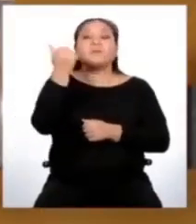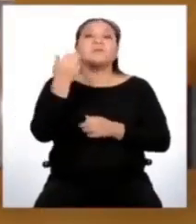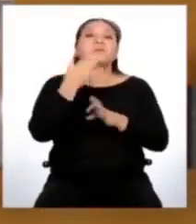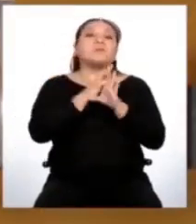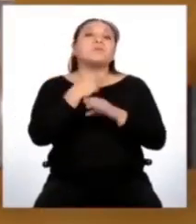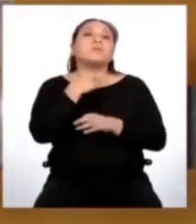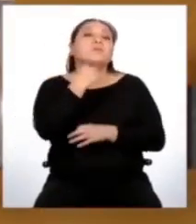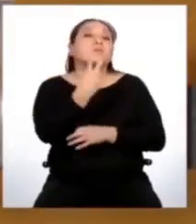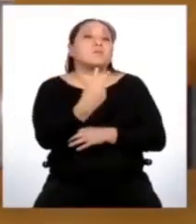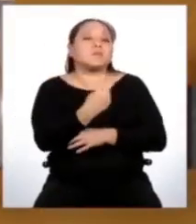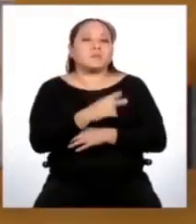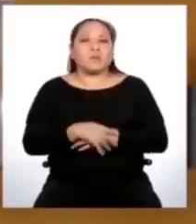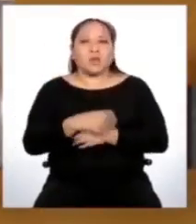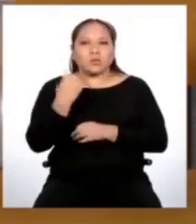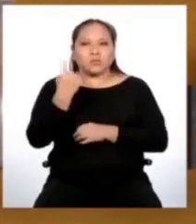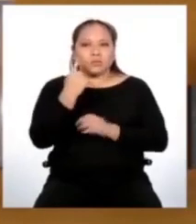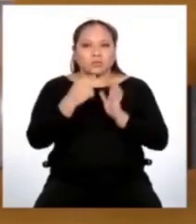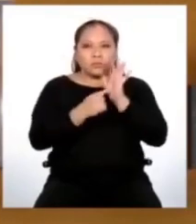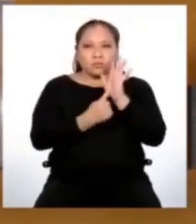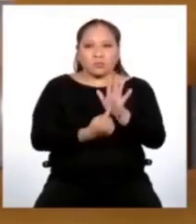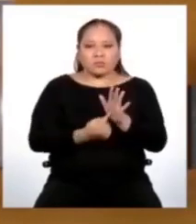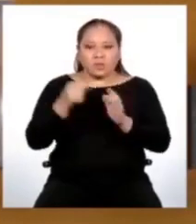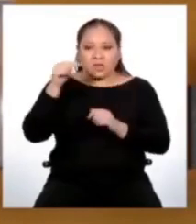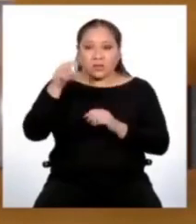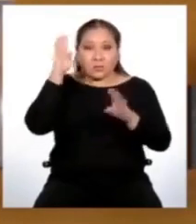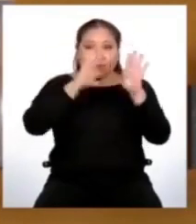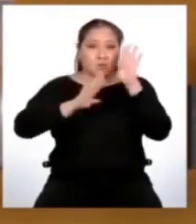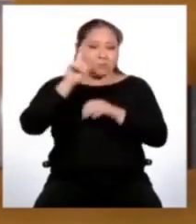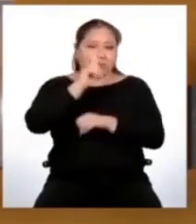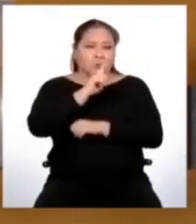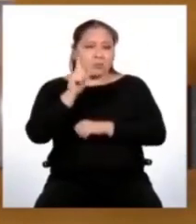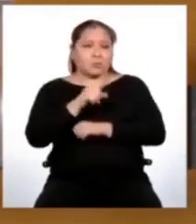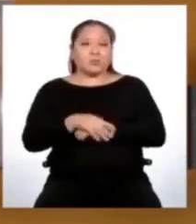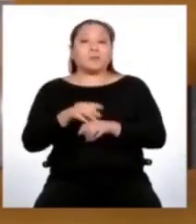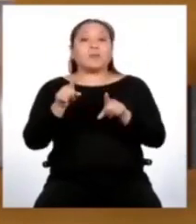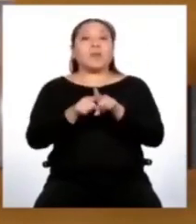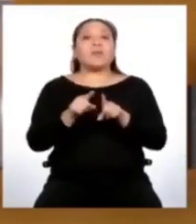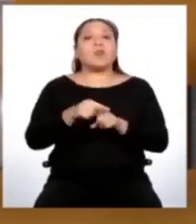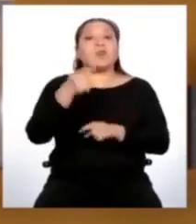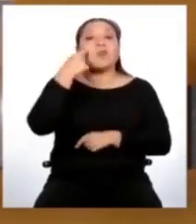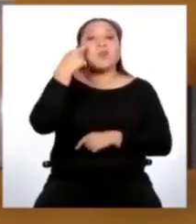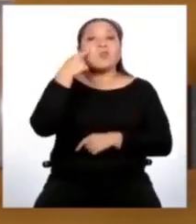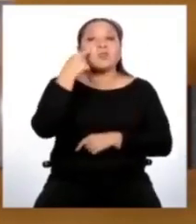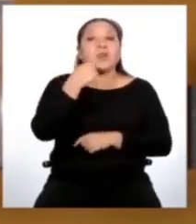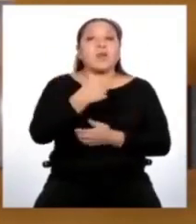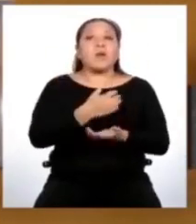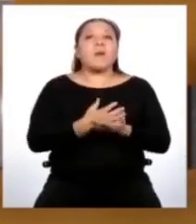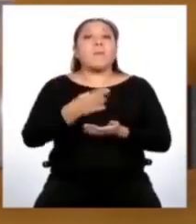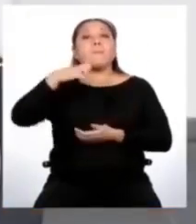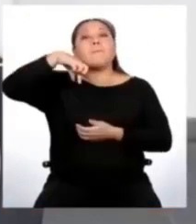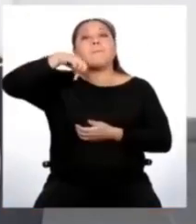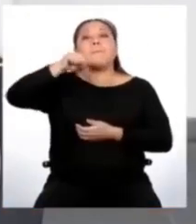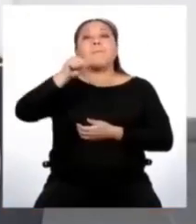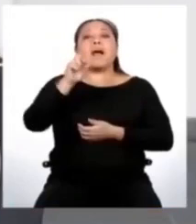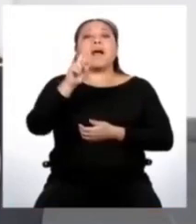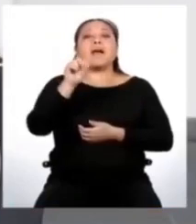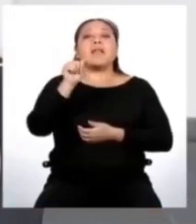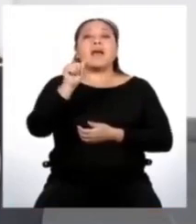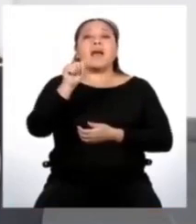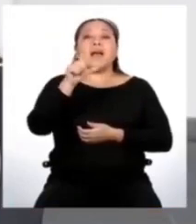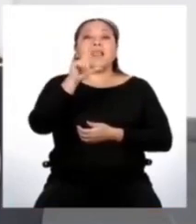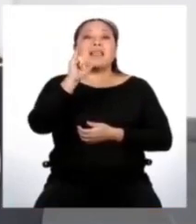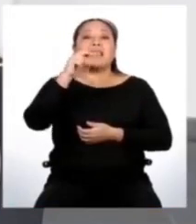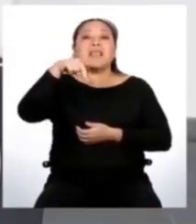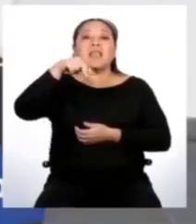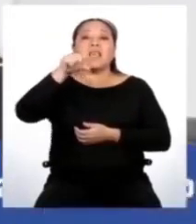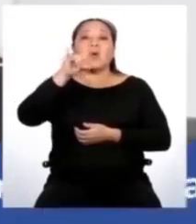que no necesariamente expresan esa preocupación. Lo que sigue es conocer los elementos paralingüísticos.